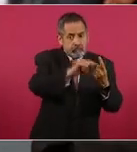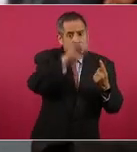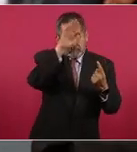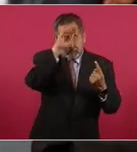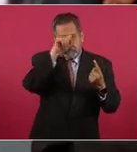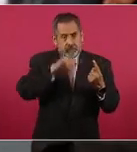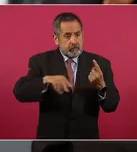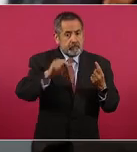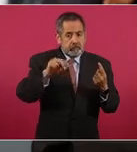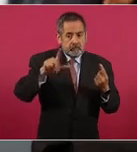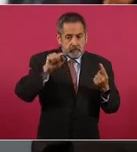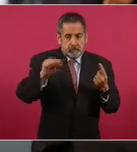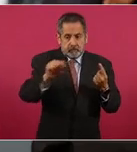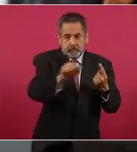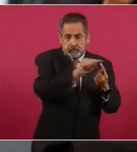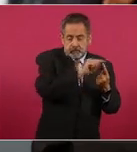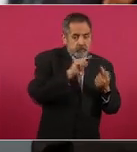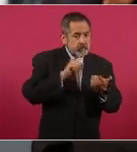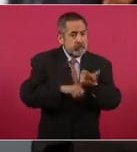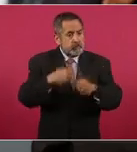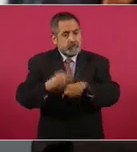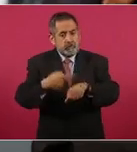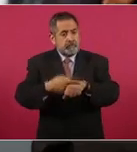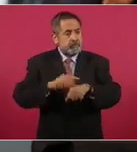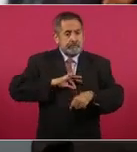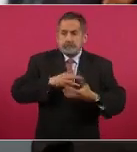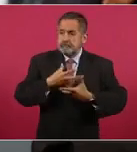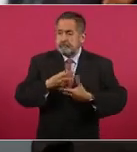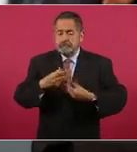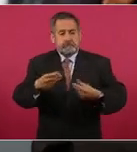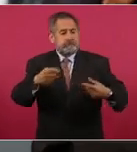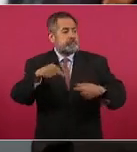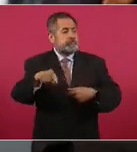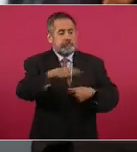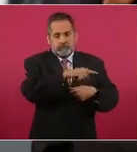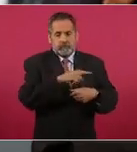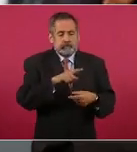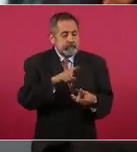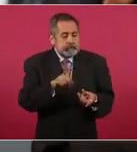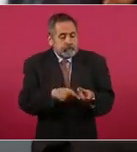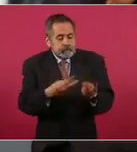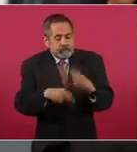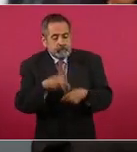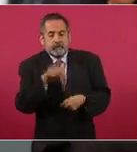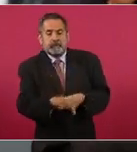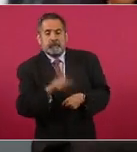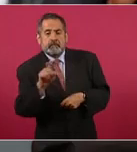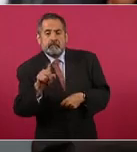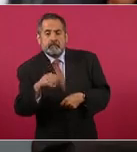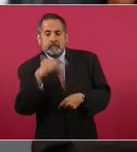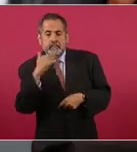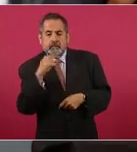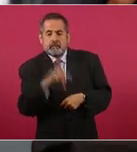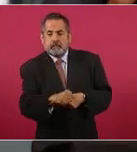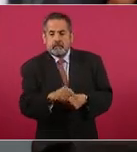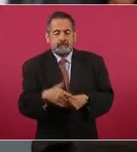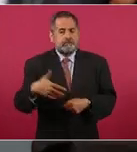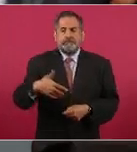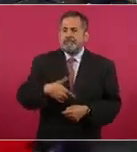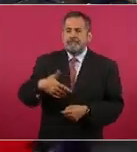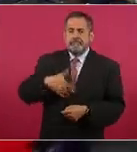muchos brotes de enfermedades infecciosas por medio en el sistema de